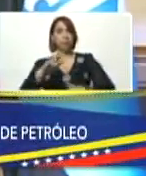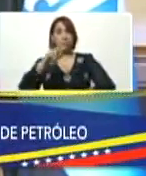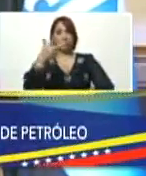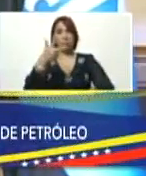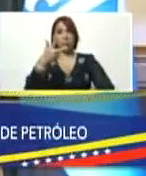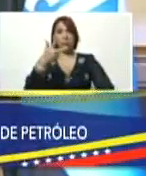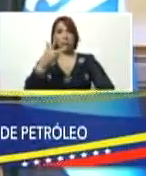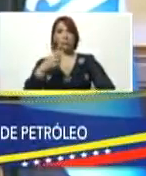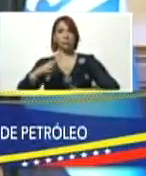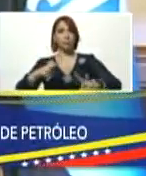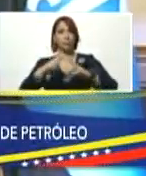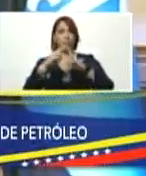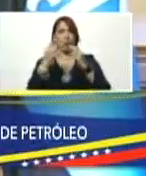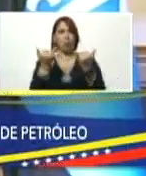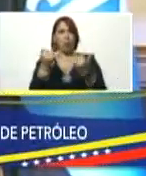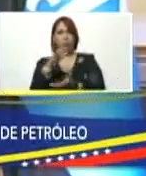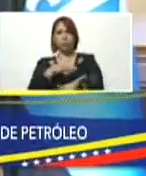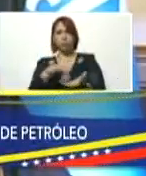con el conflicto que hay